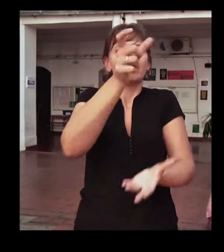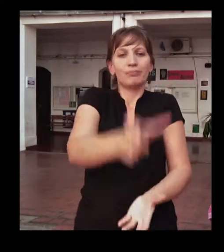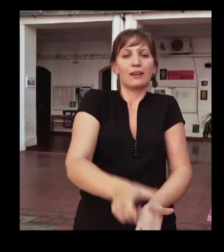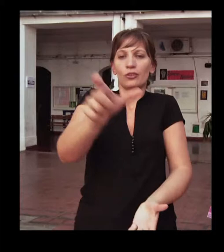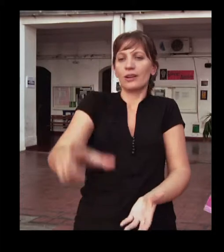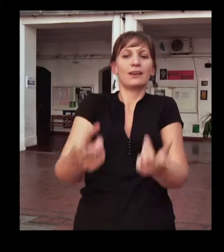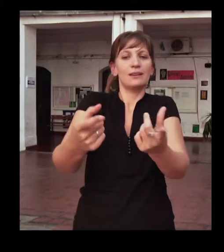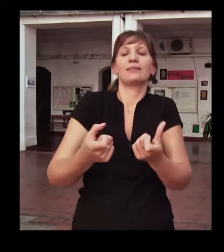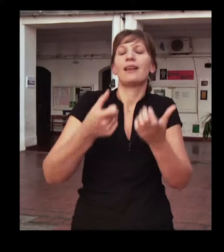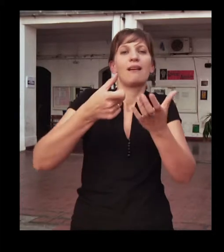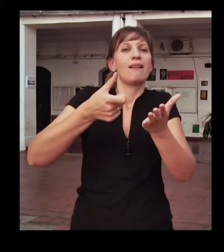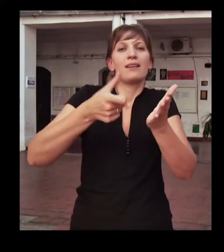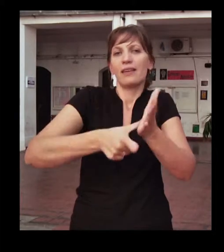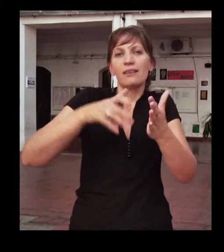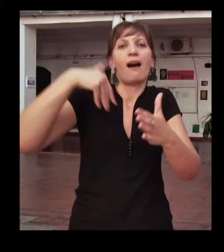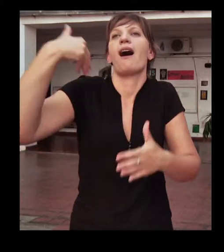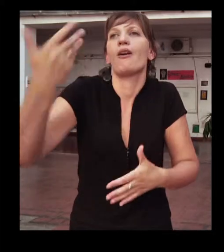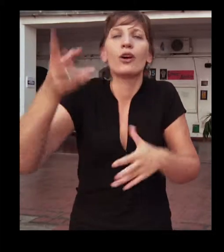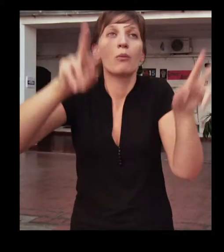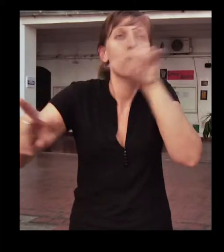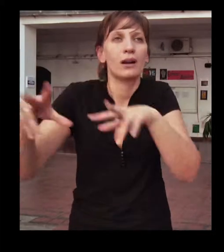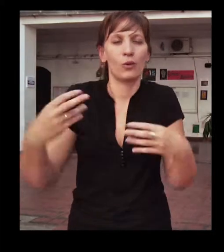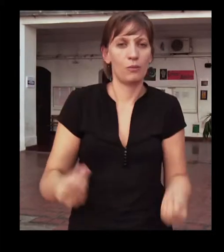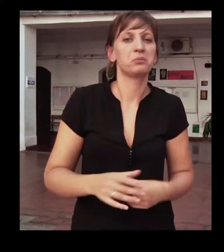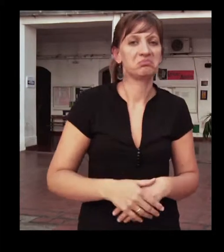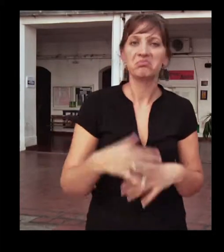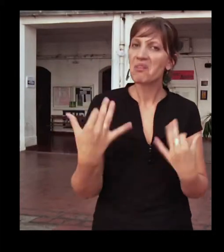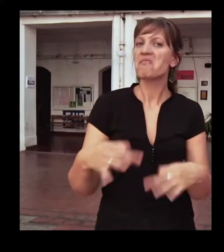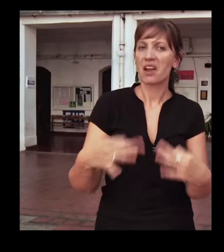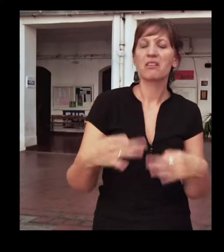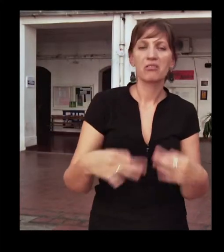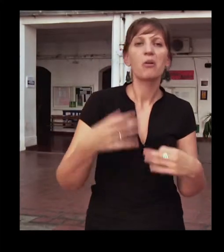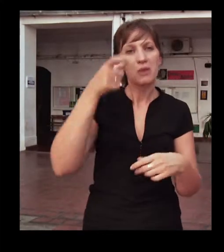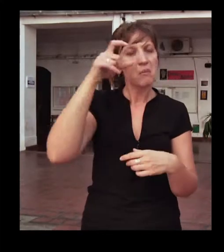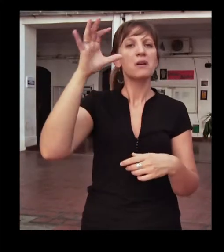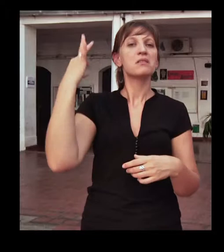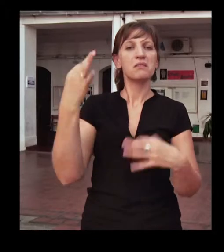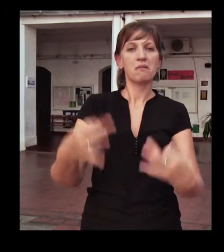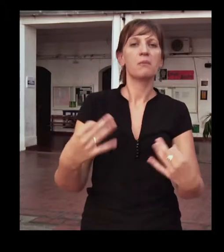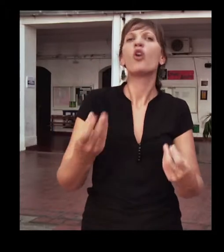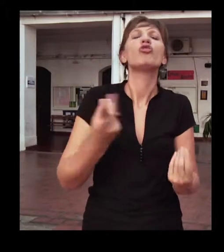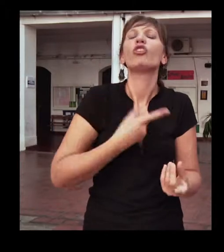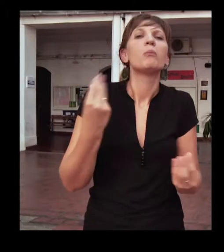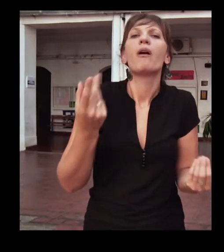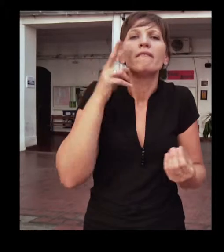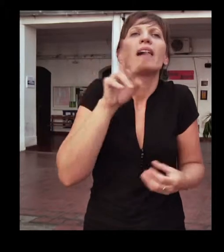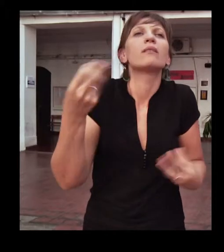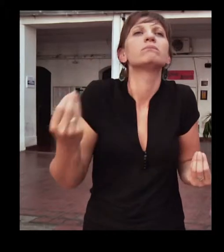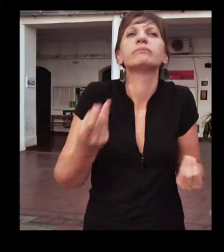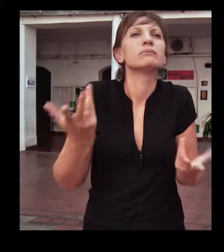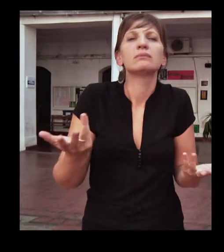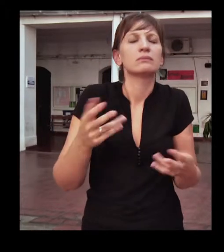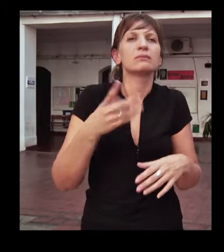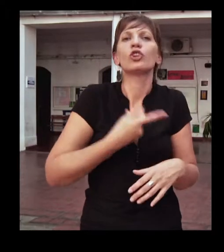para poder verla bueno puede entrar el canal de la universidad que son siglas complicadas o si no pueden poner serie